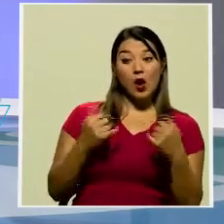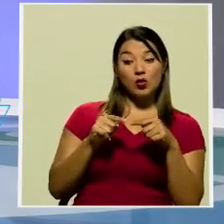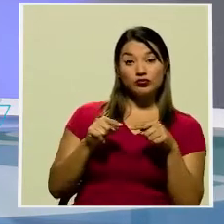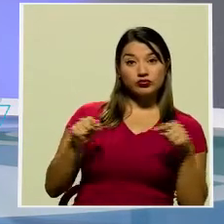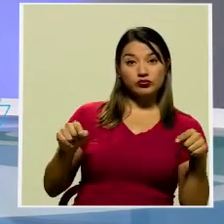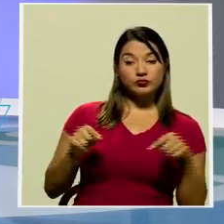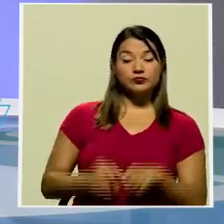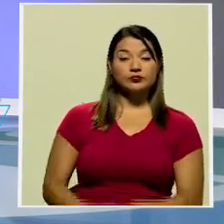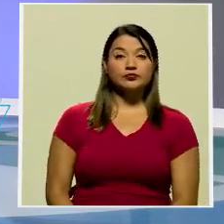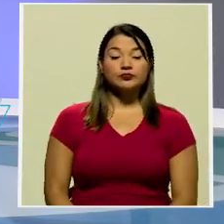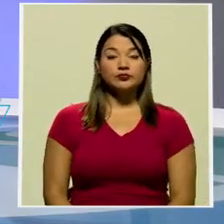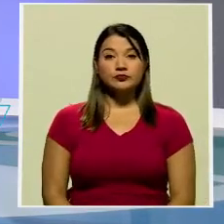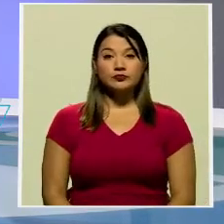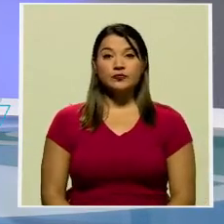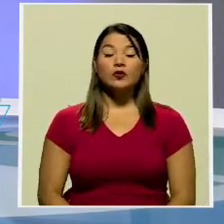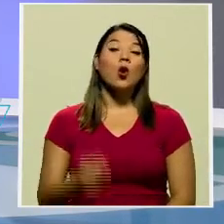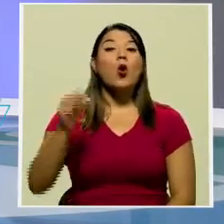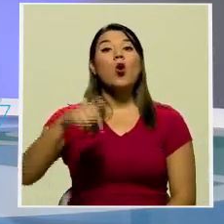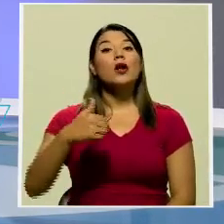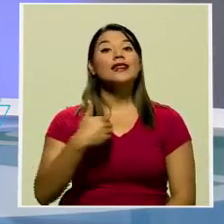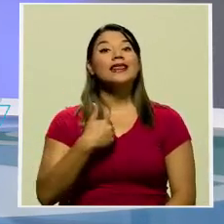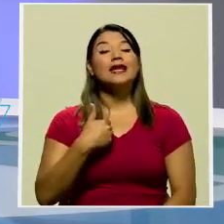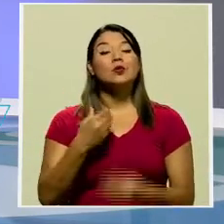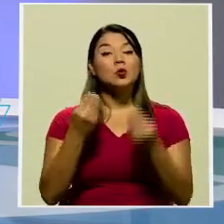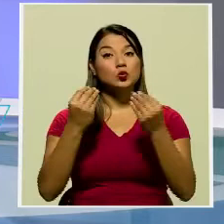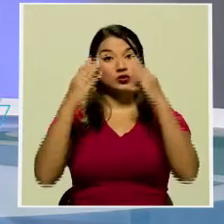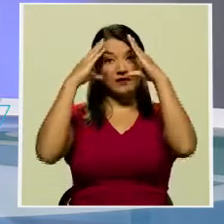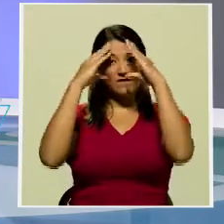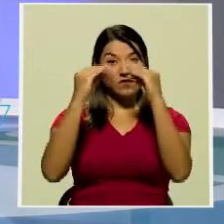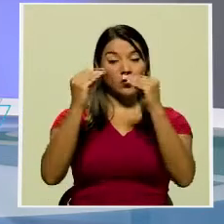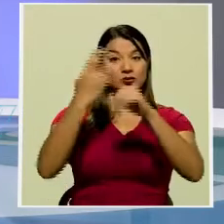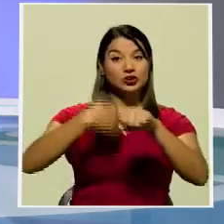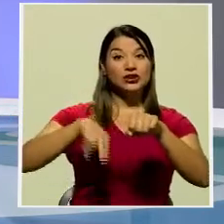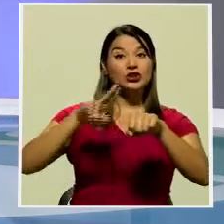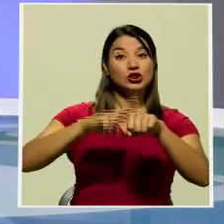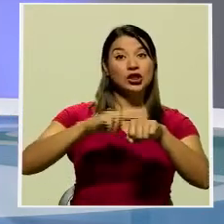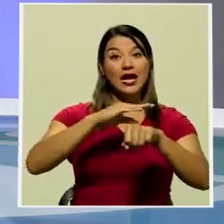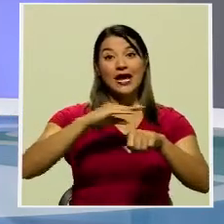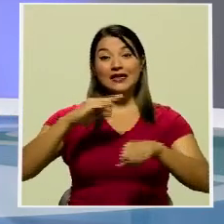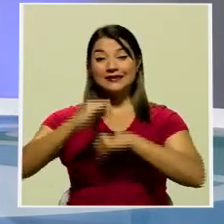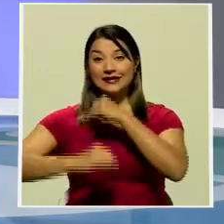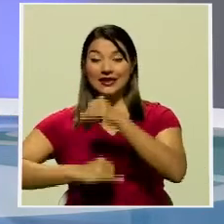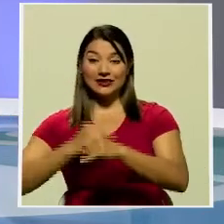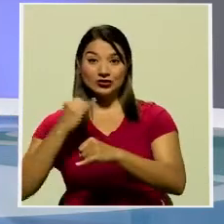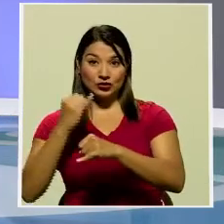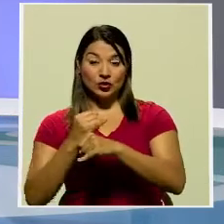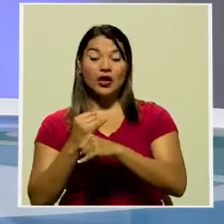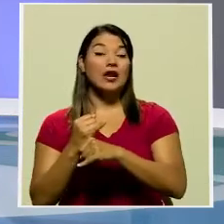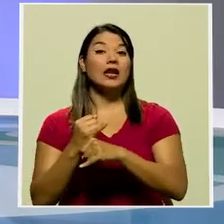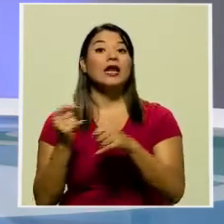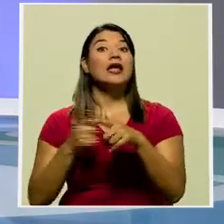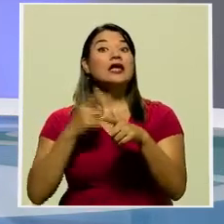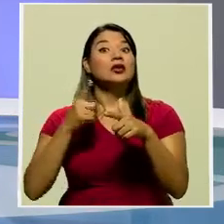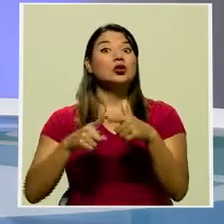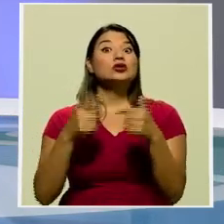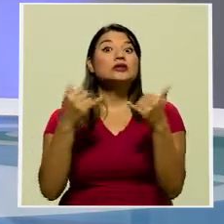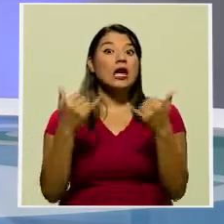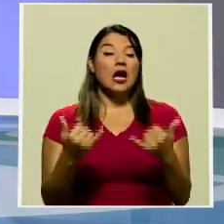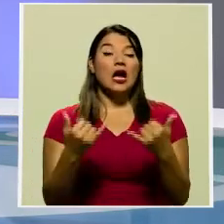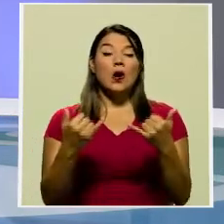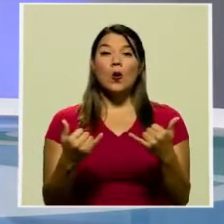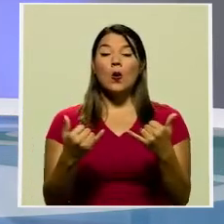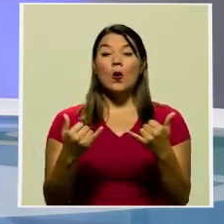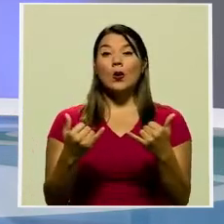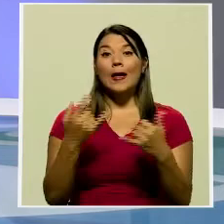en pantalla. Hoy tenemos mucha información nacional e internacional, así que vayamos